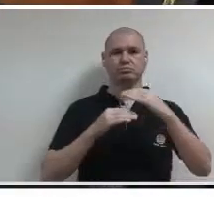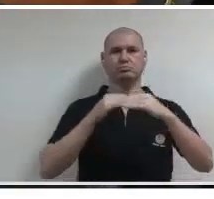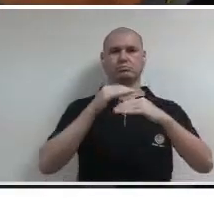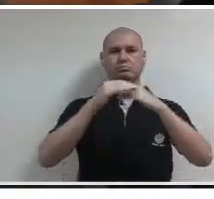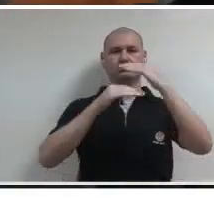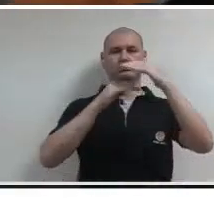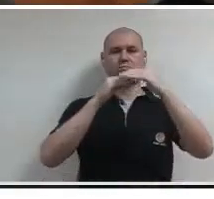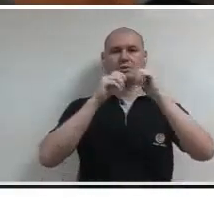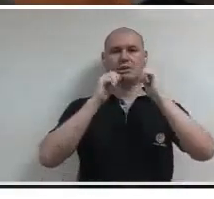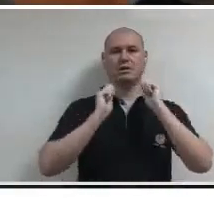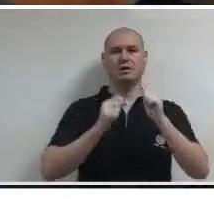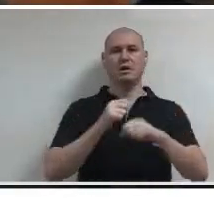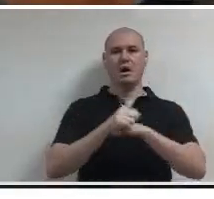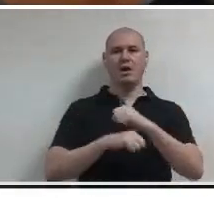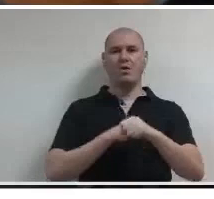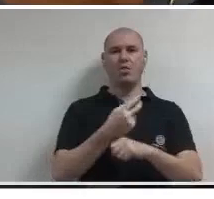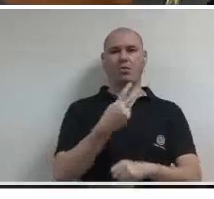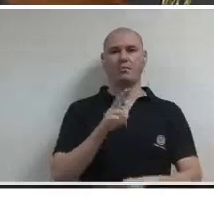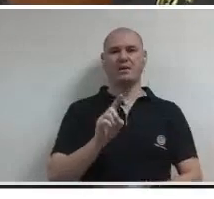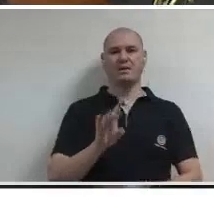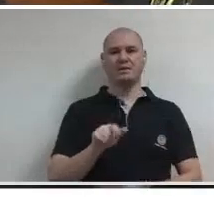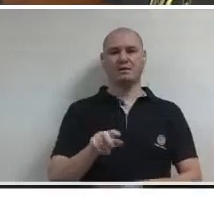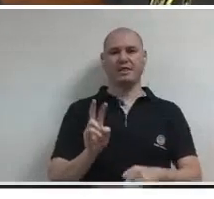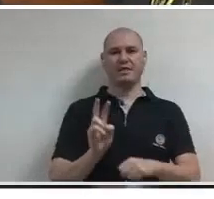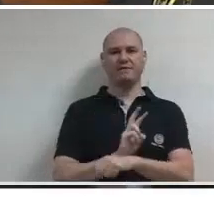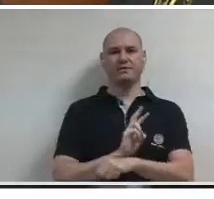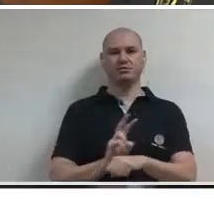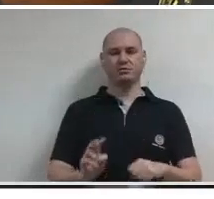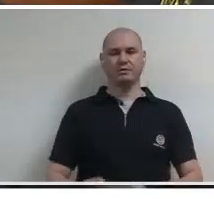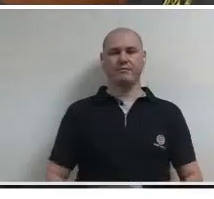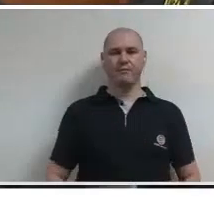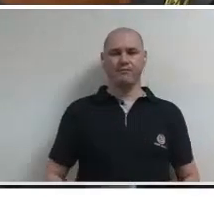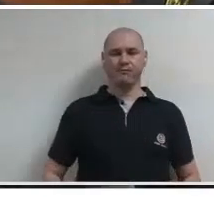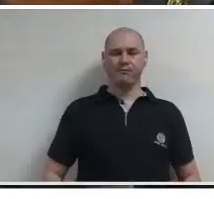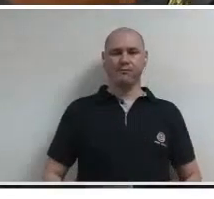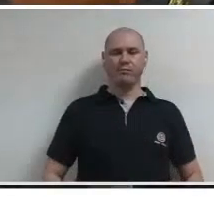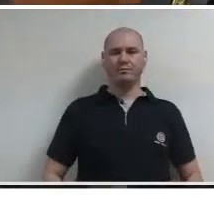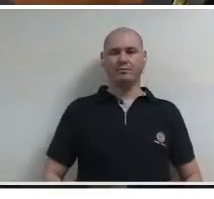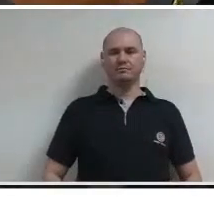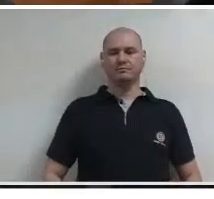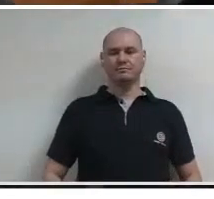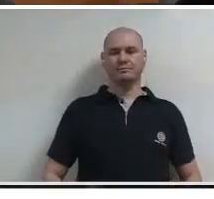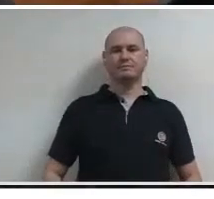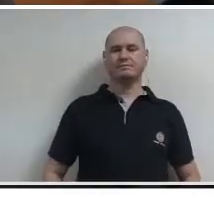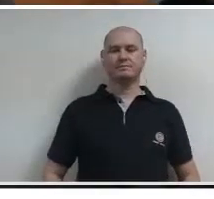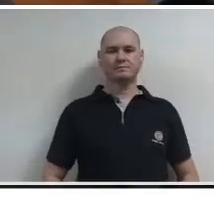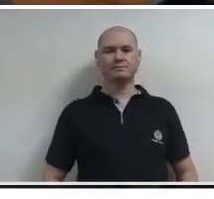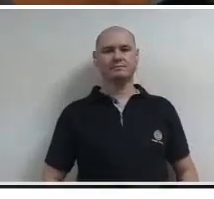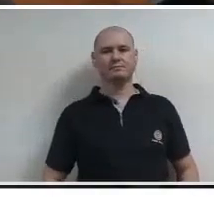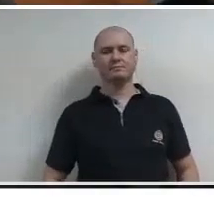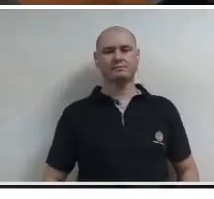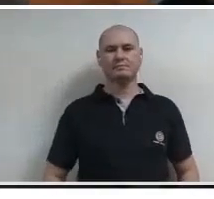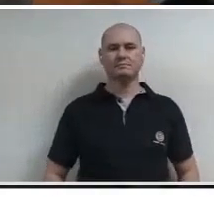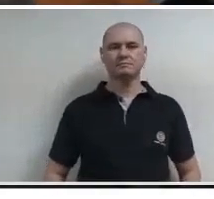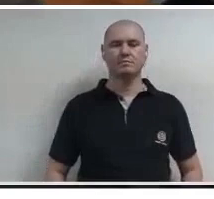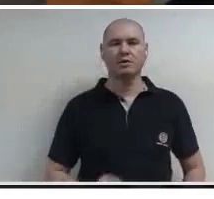asistente, pe. A Opeisa 2015 pe oñe designar su defensor público ramo. Ja.